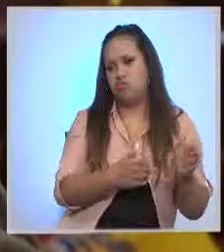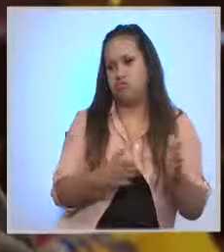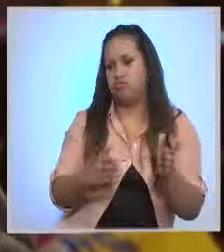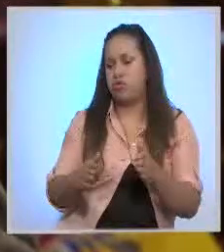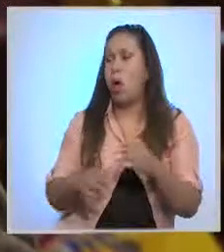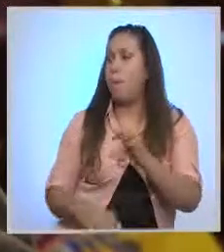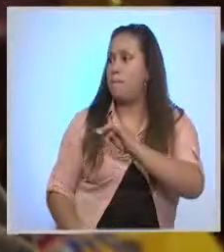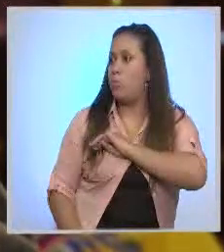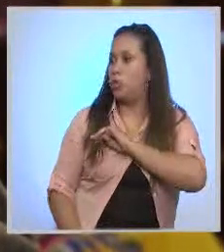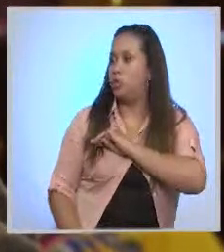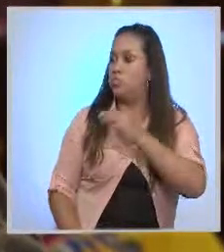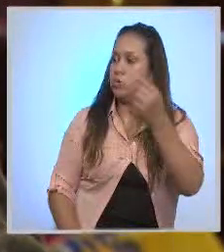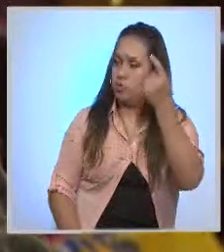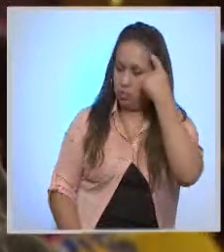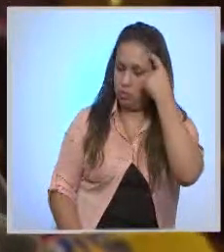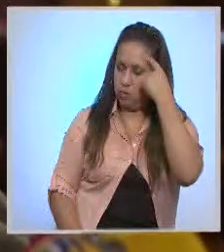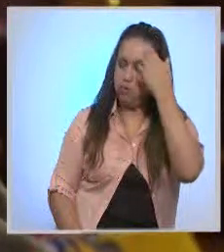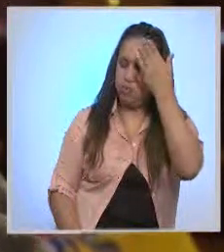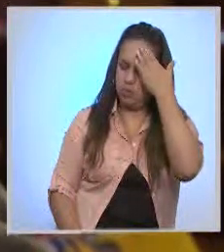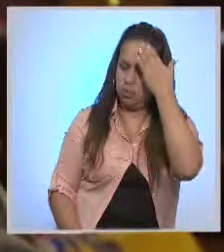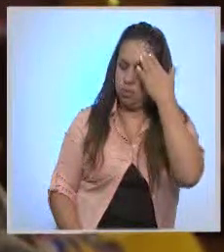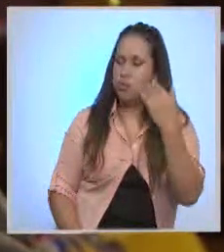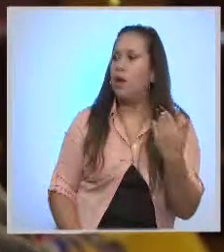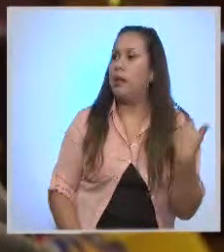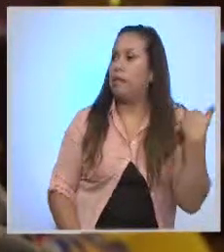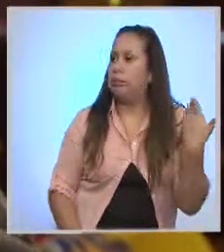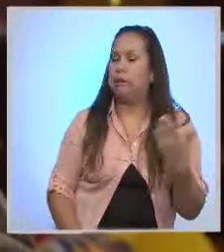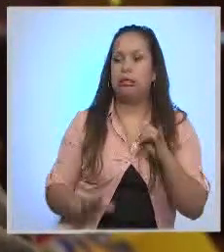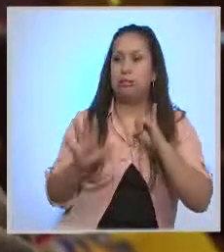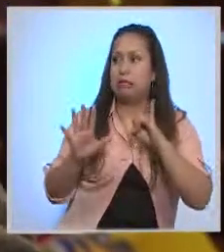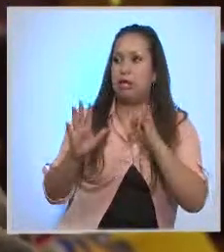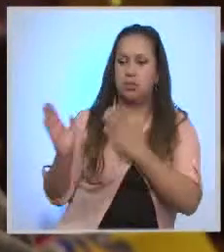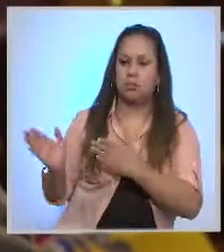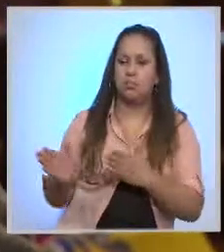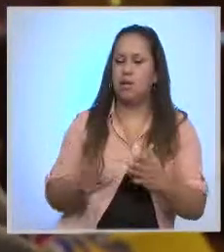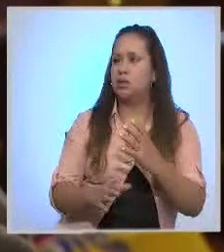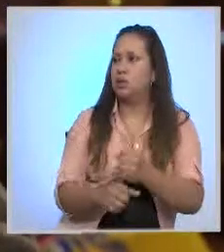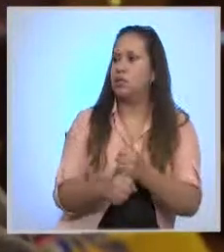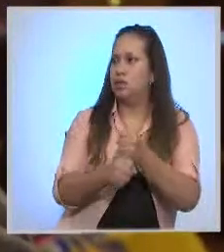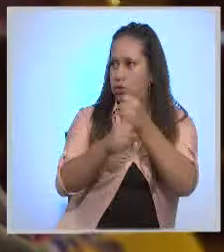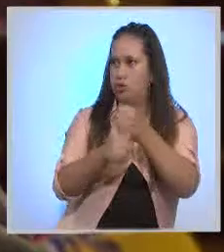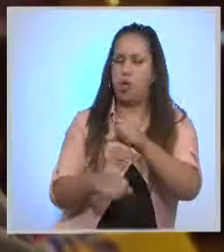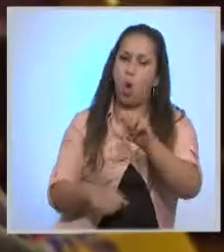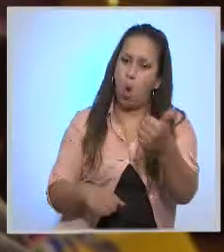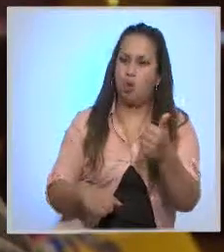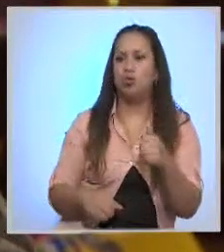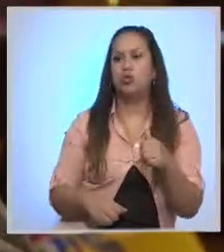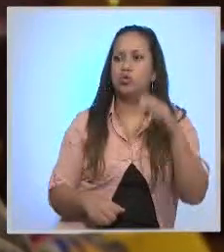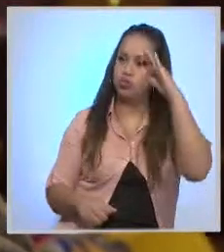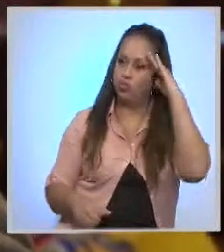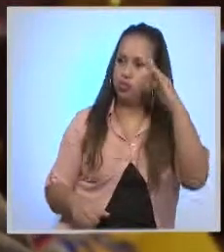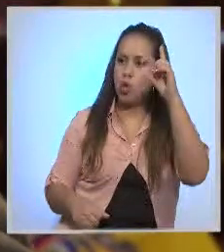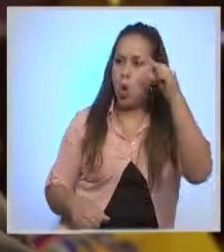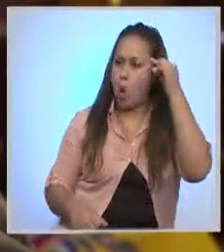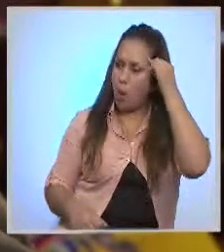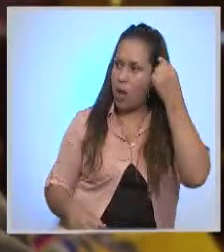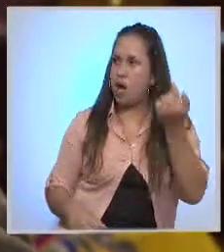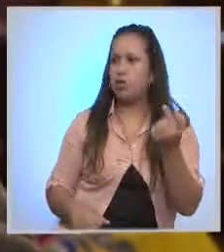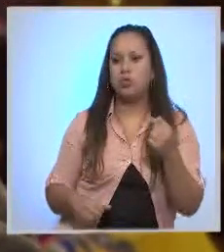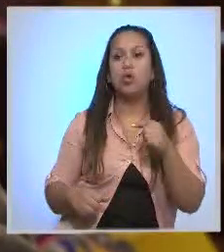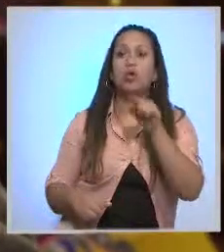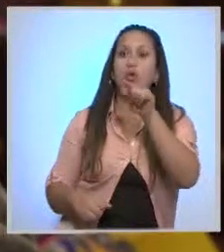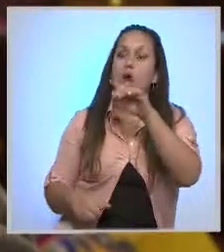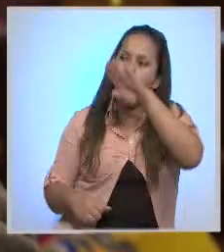específicos de responsabilidad directa otros obviamente hemos coordinado y de manera muy correcta tanto con gobierno nacional como con la conferencia episcopal